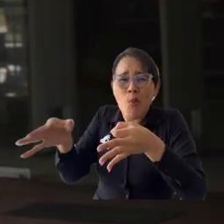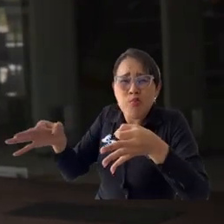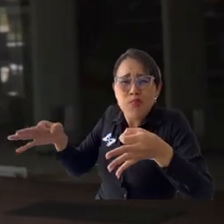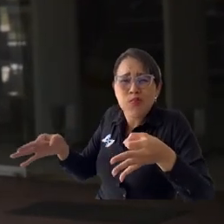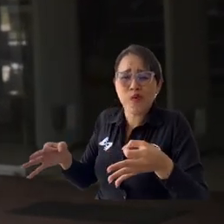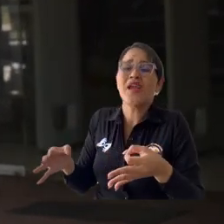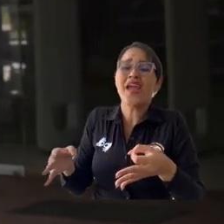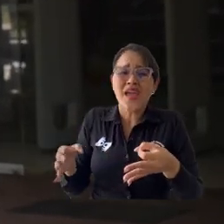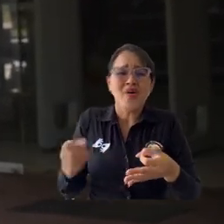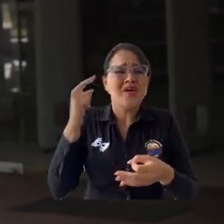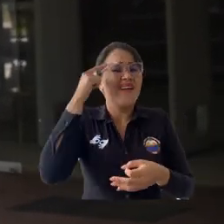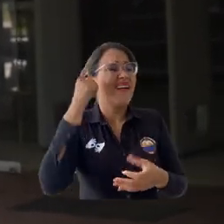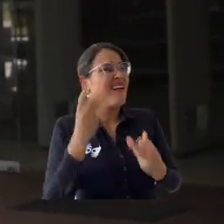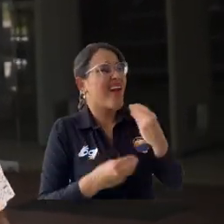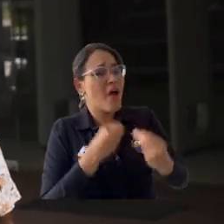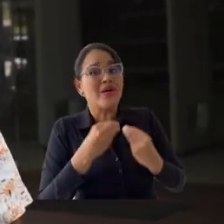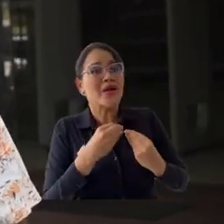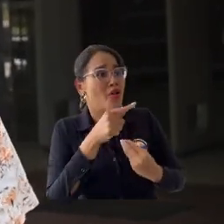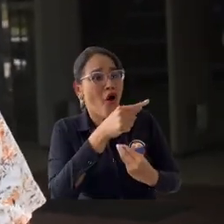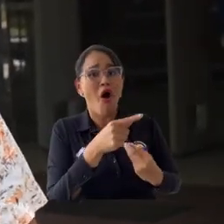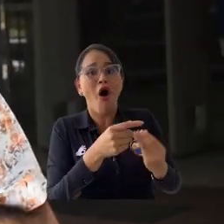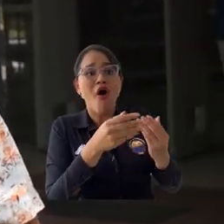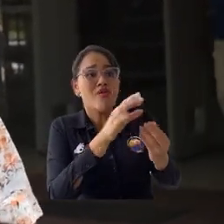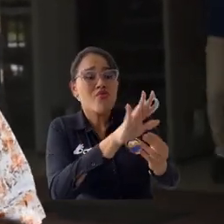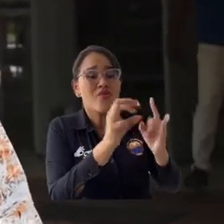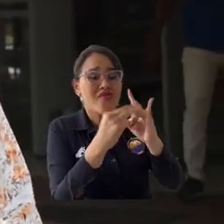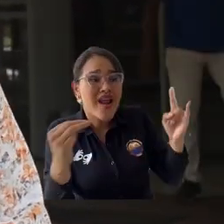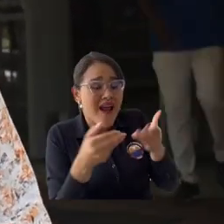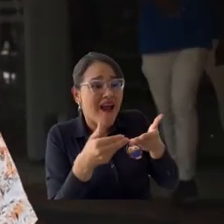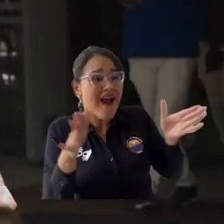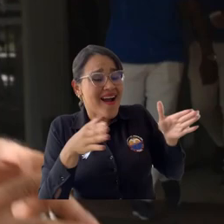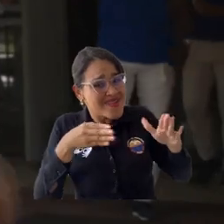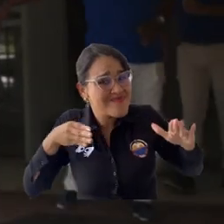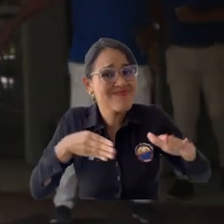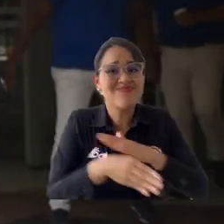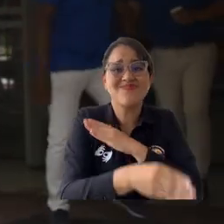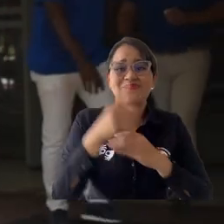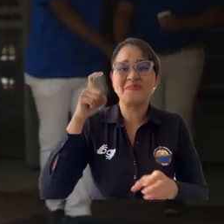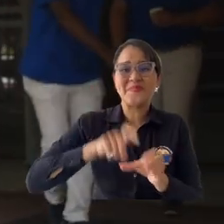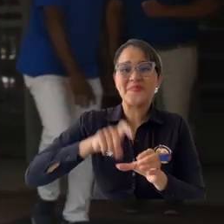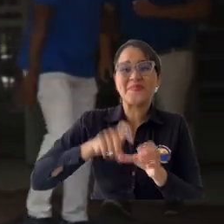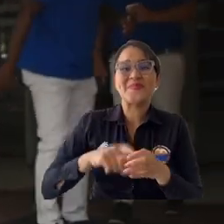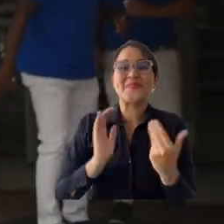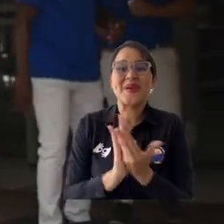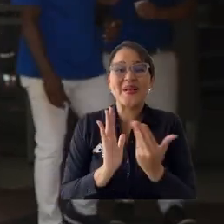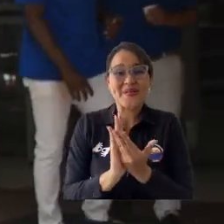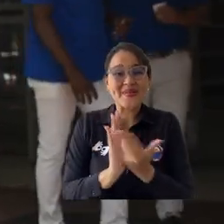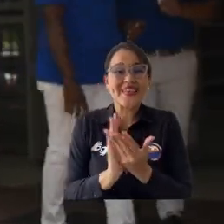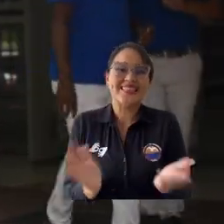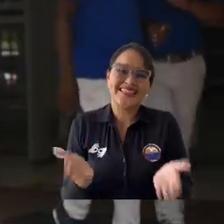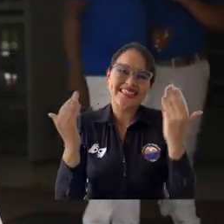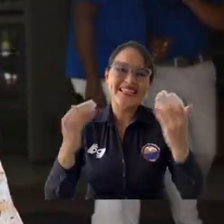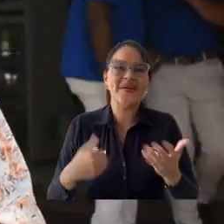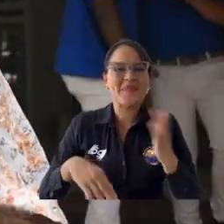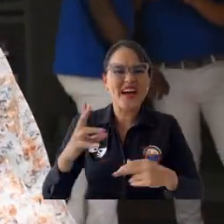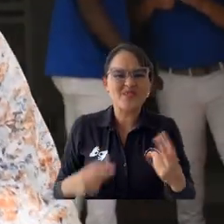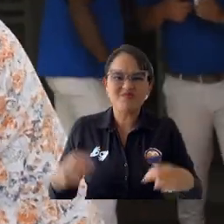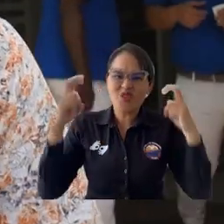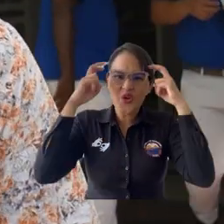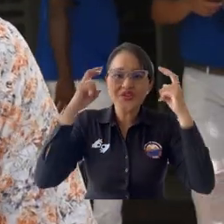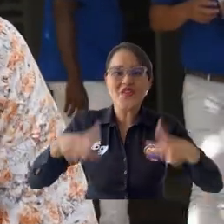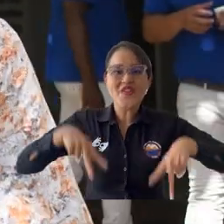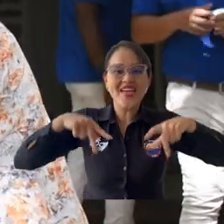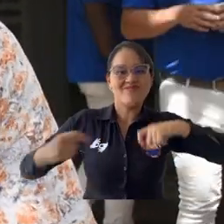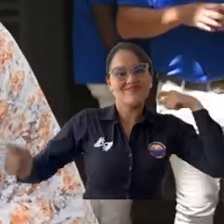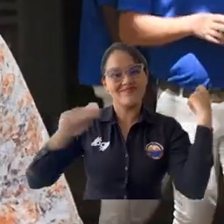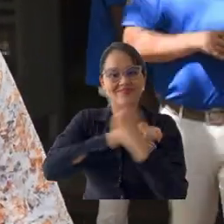las puertas para que no se queden allá en la ruralidad, sino que vengan, se formen y devuelvan conocimiento y oportunidades de